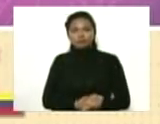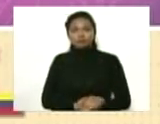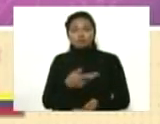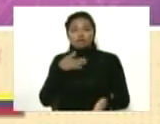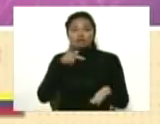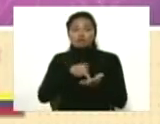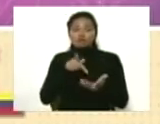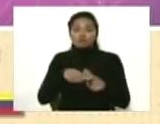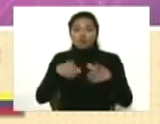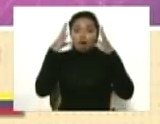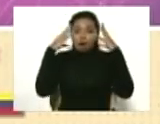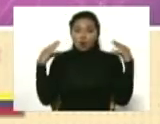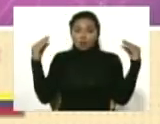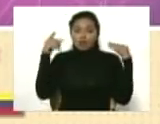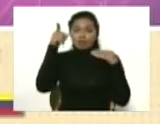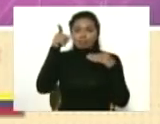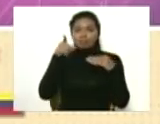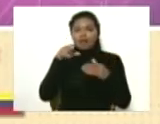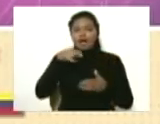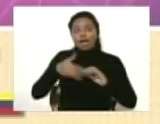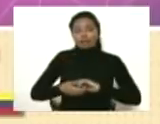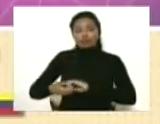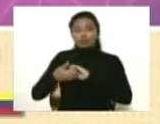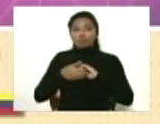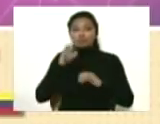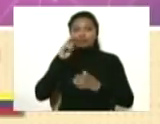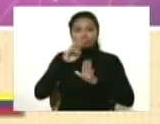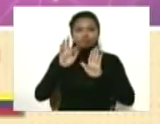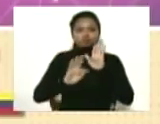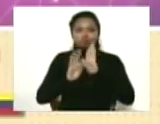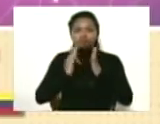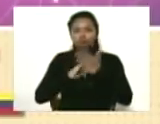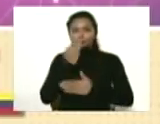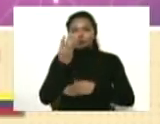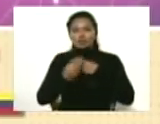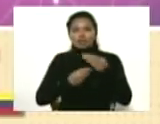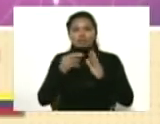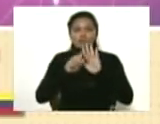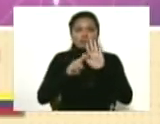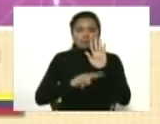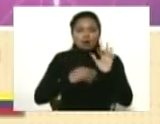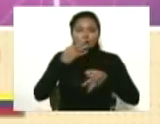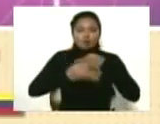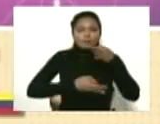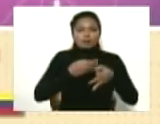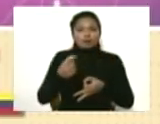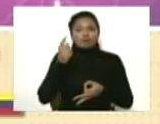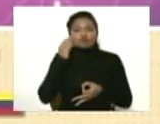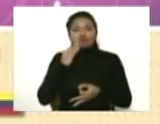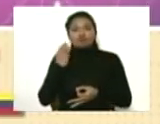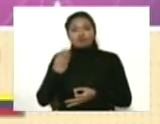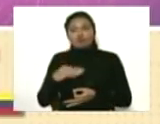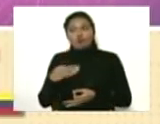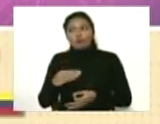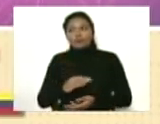en La Hollada. Fíjense todas las funciones que nos explica esta joven